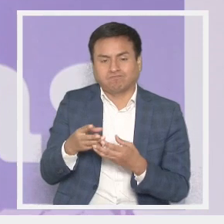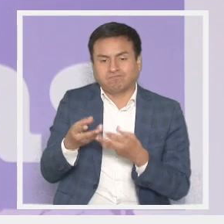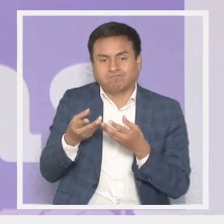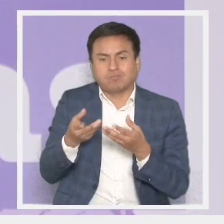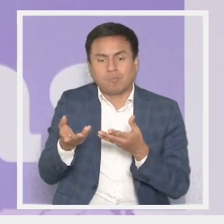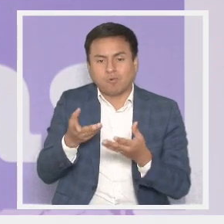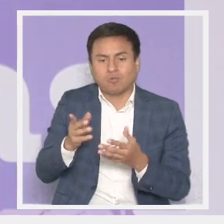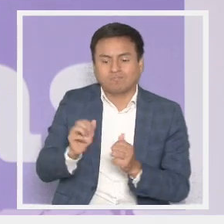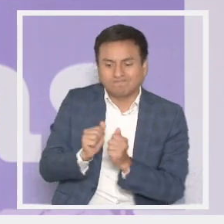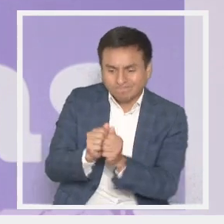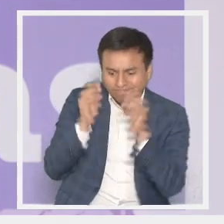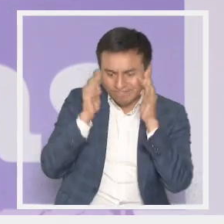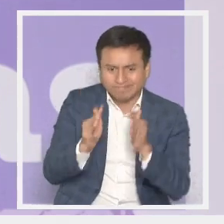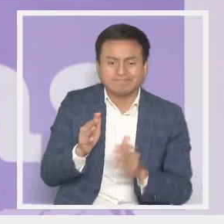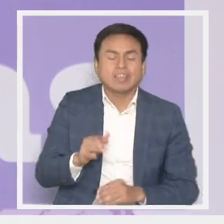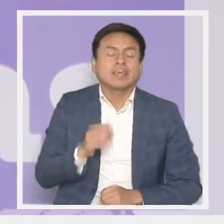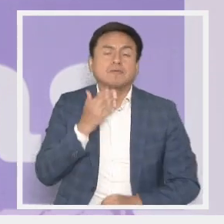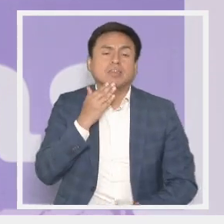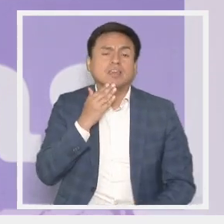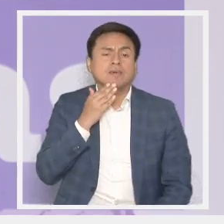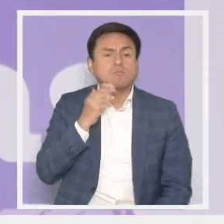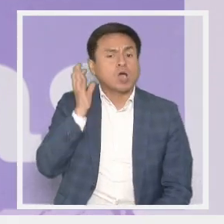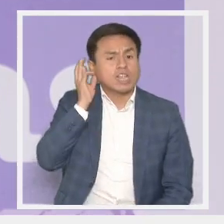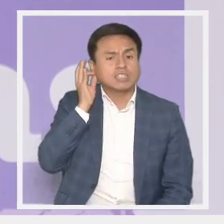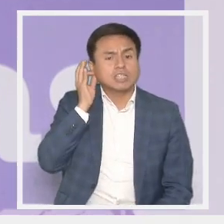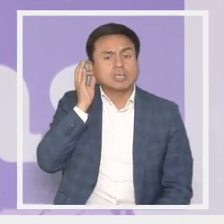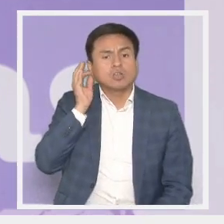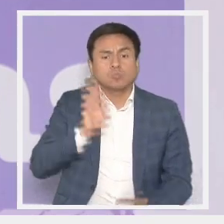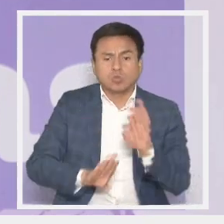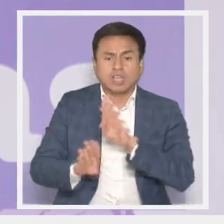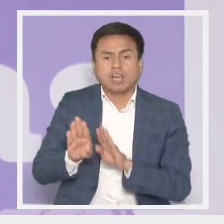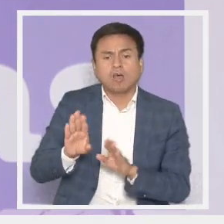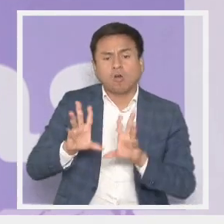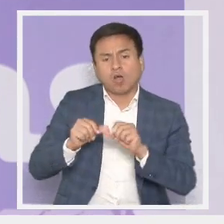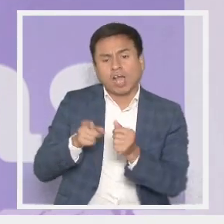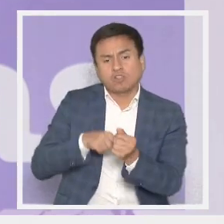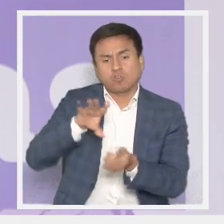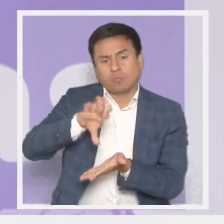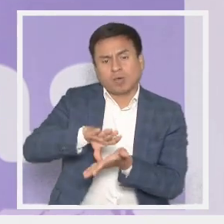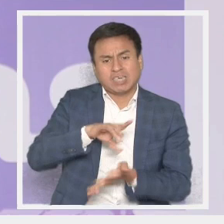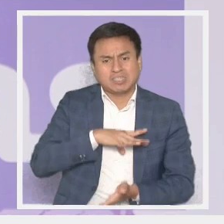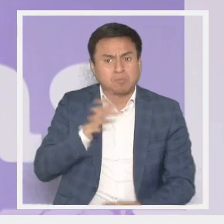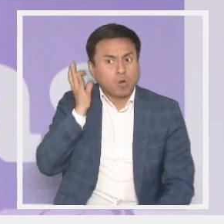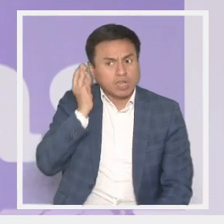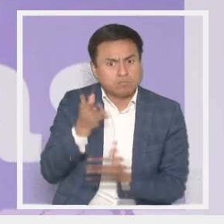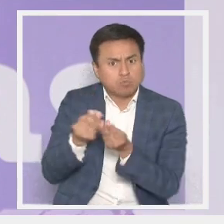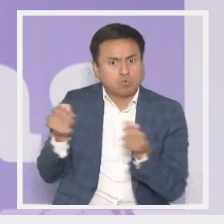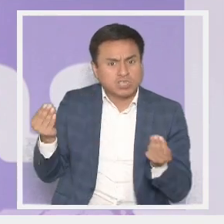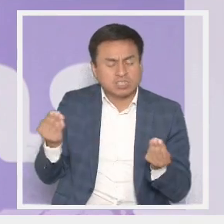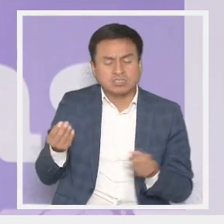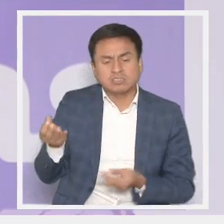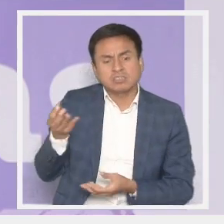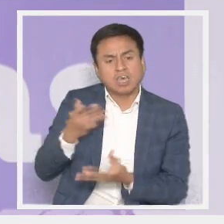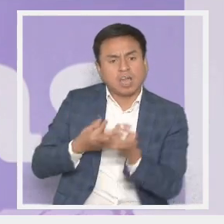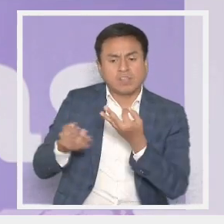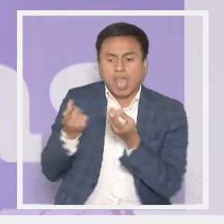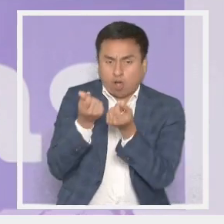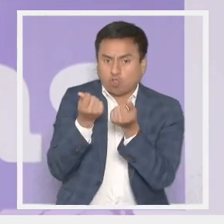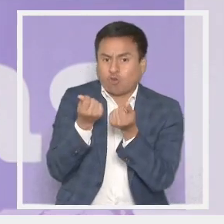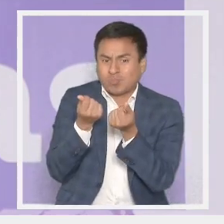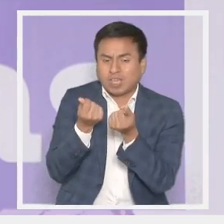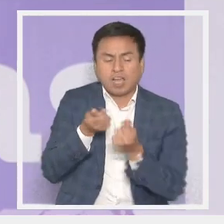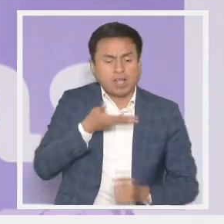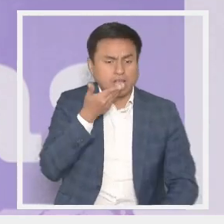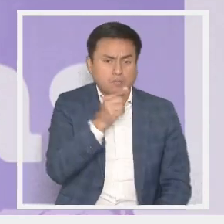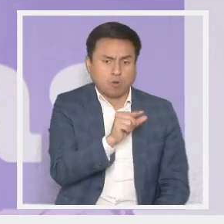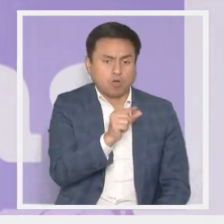Quiero hablarle a las mujeres que hoy día sostienen los hogares de nuestro país. Mucho se habla de la economía y poco